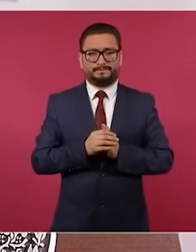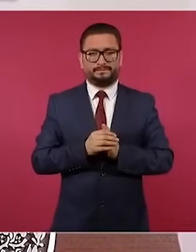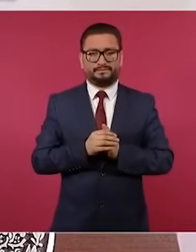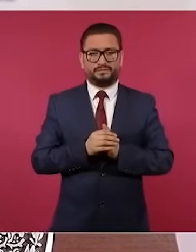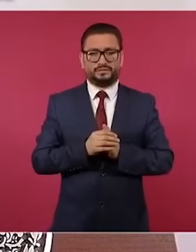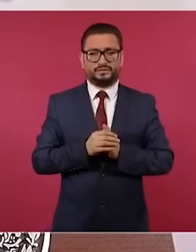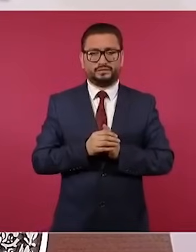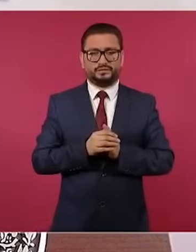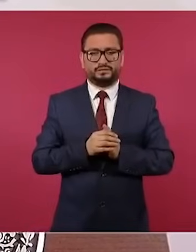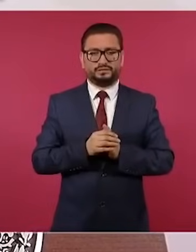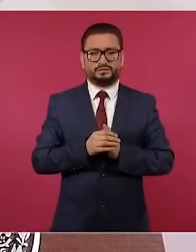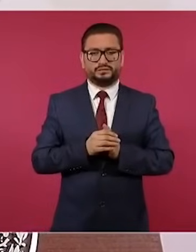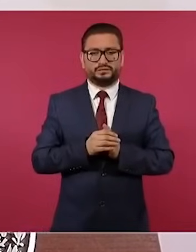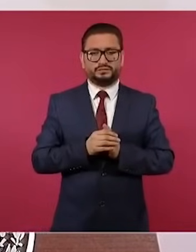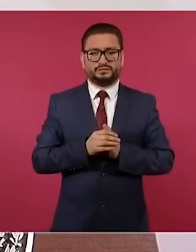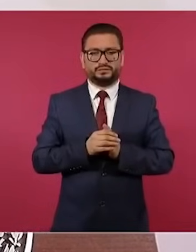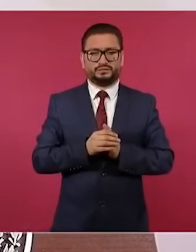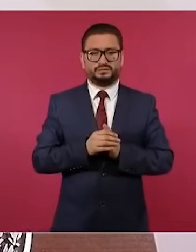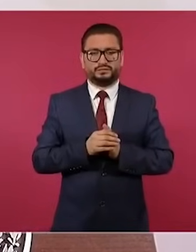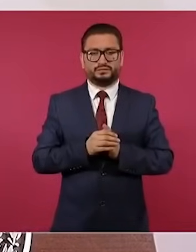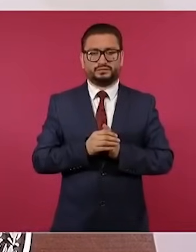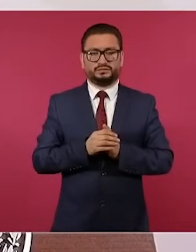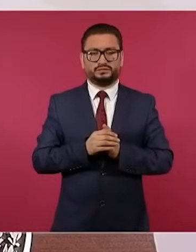Nada más que